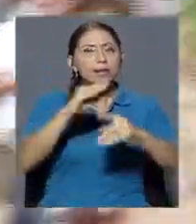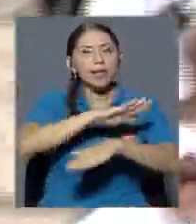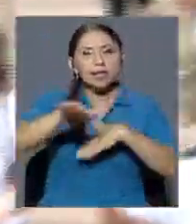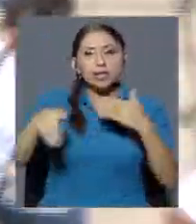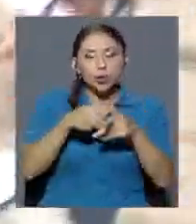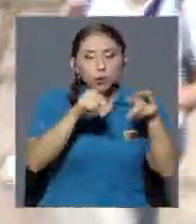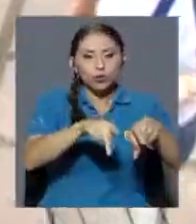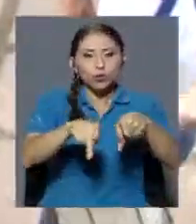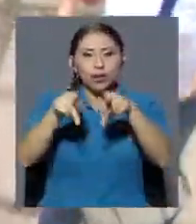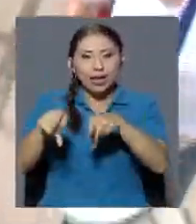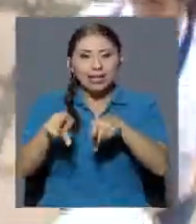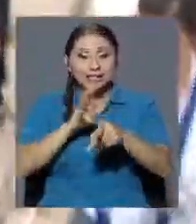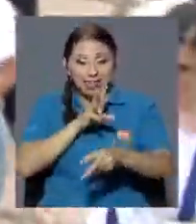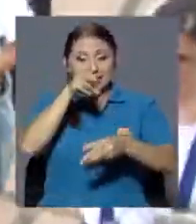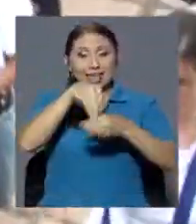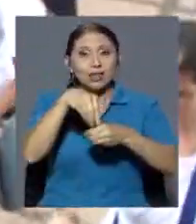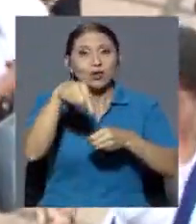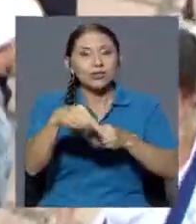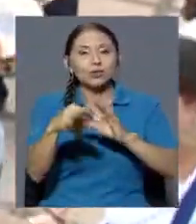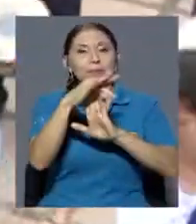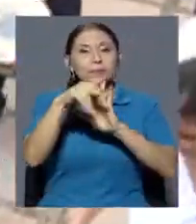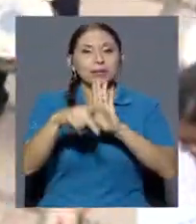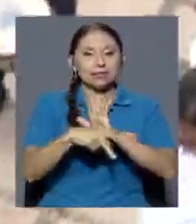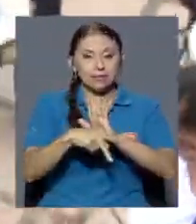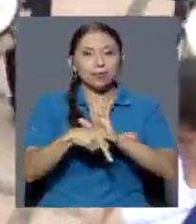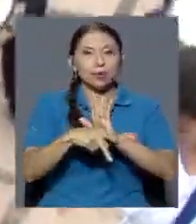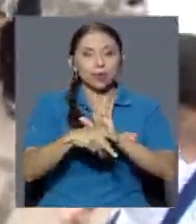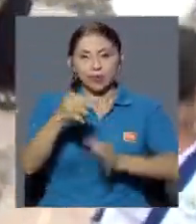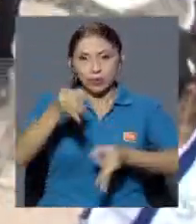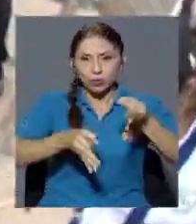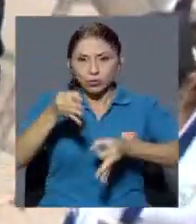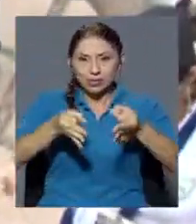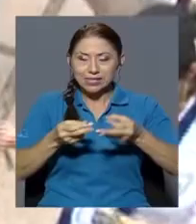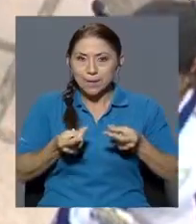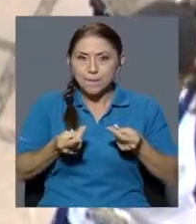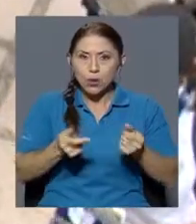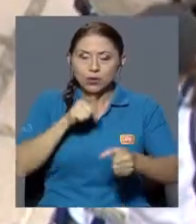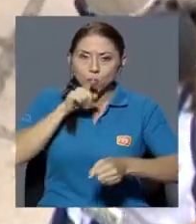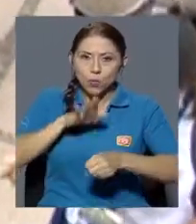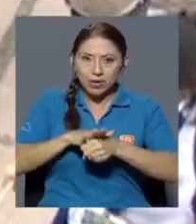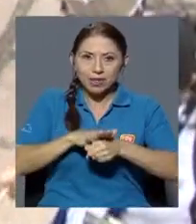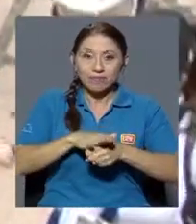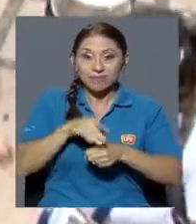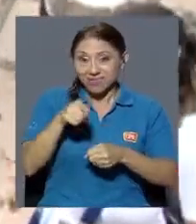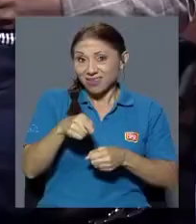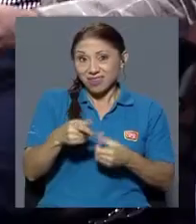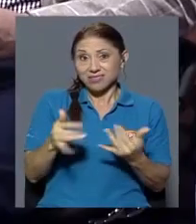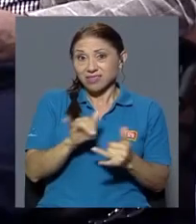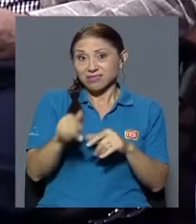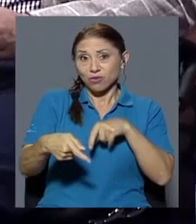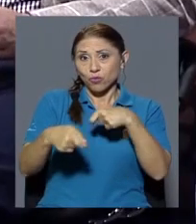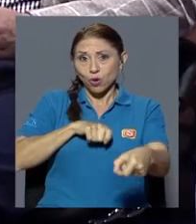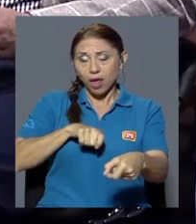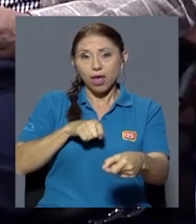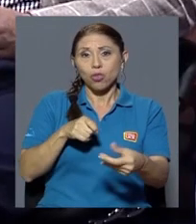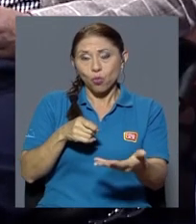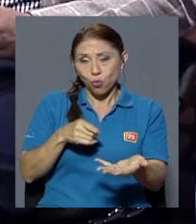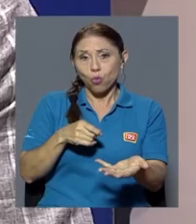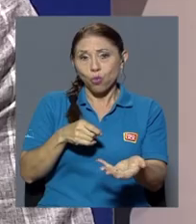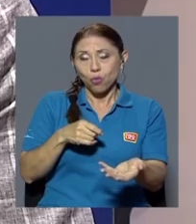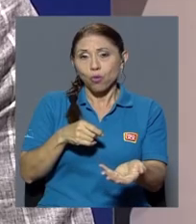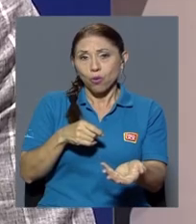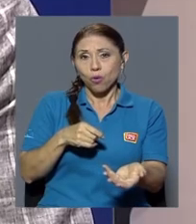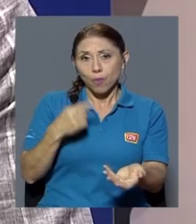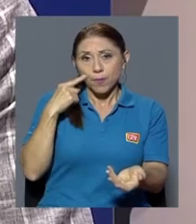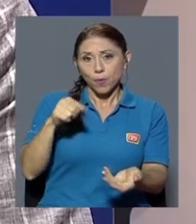los cuales en el centro se encuentra el principio de justicia pronta y cumplida y el que está siendo violando igual está siendo violado perdón